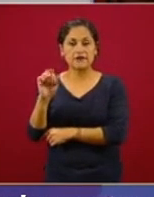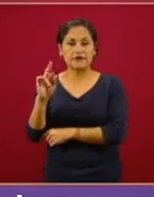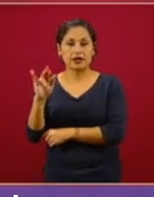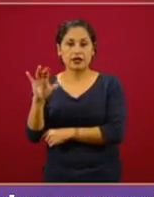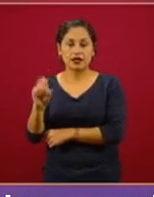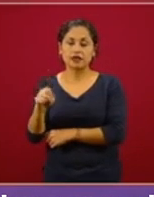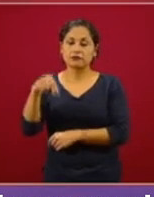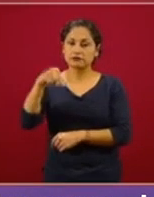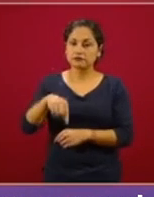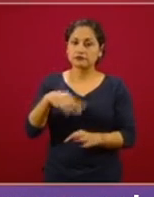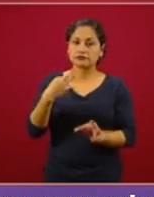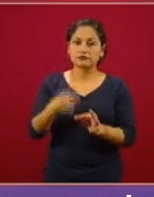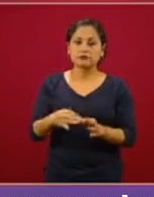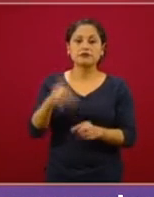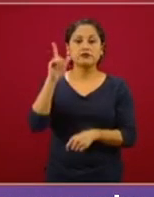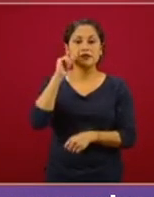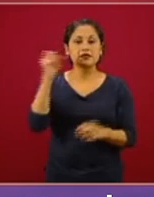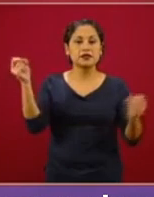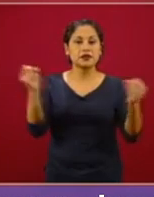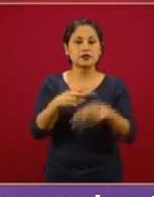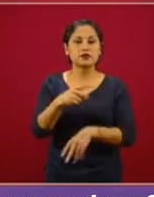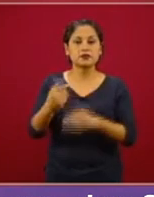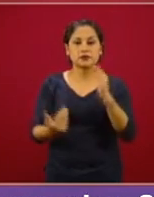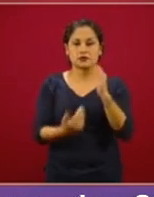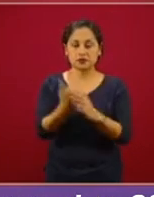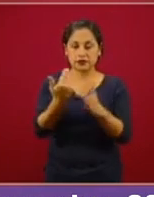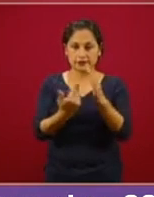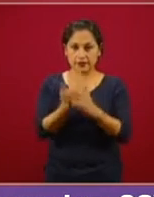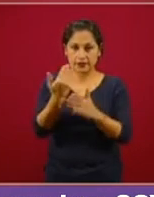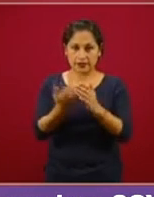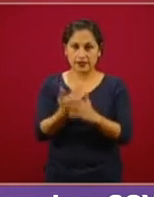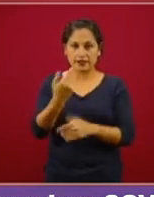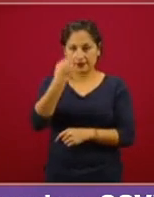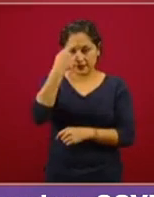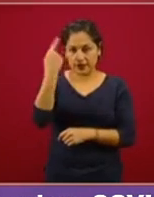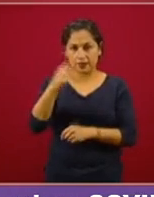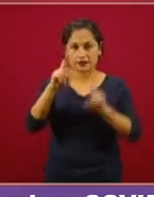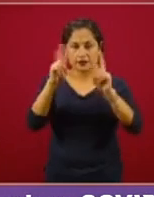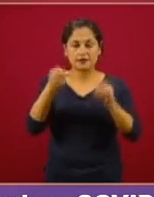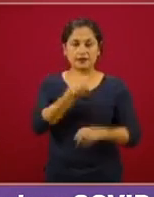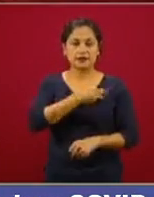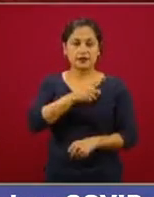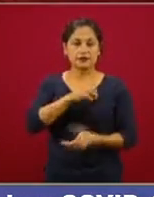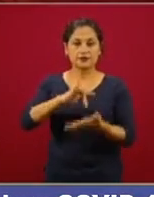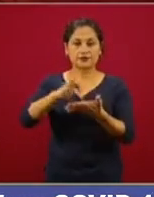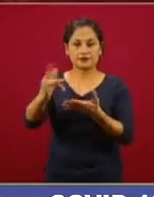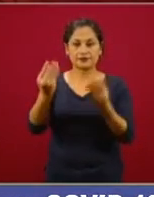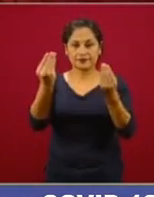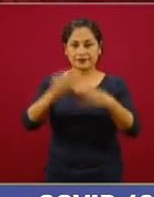Nos vemos mañana en el Pulso de la Salud, en la conferencia matutina del presidente. Muchas gracias.